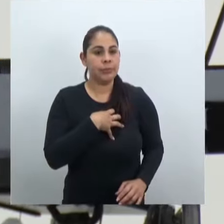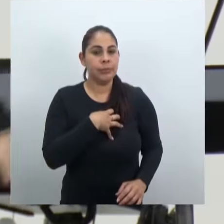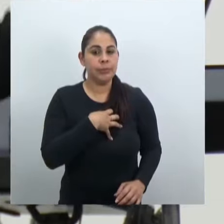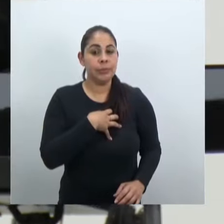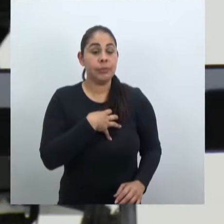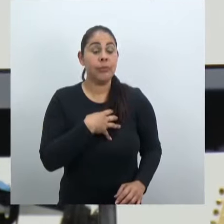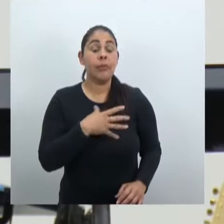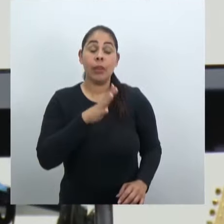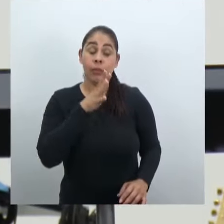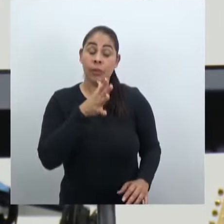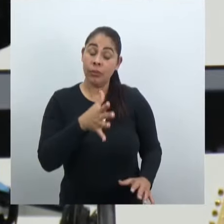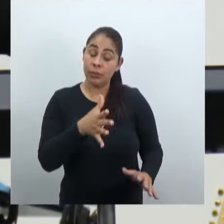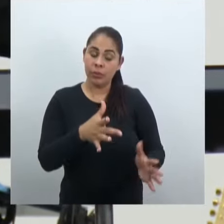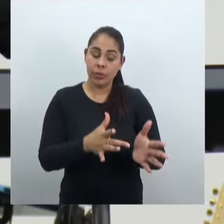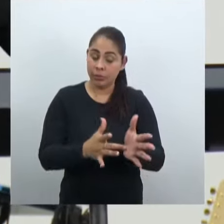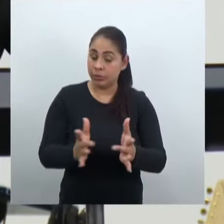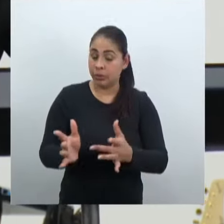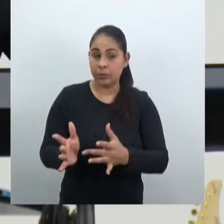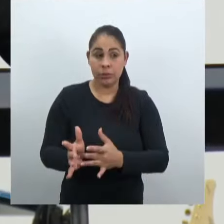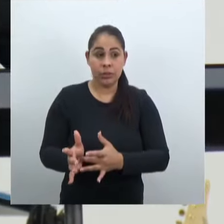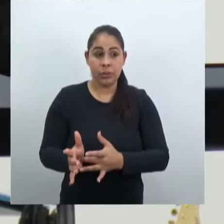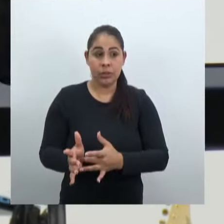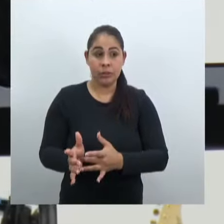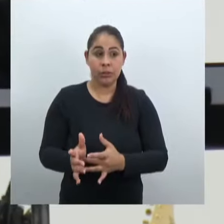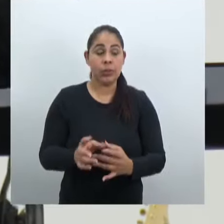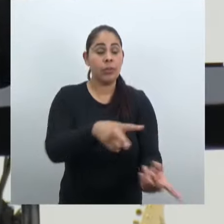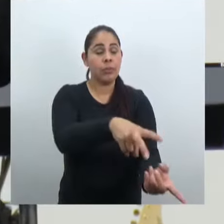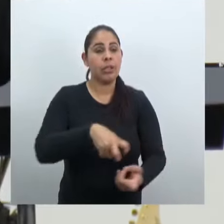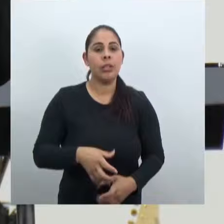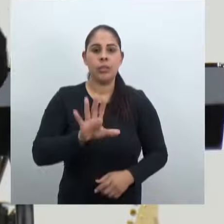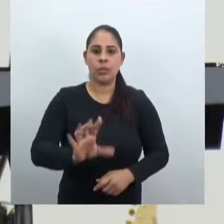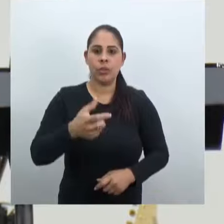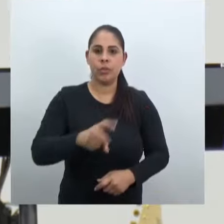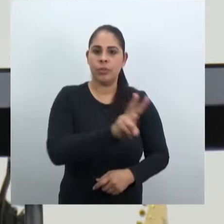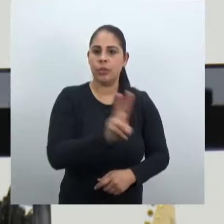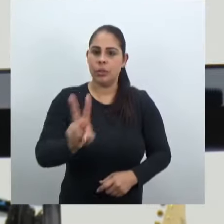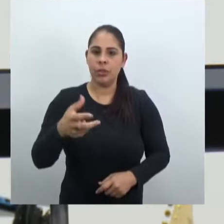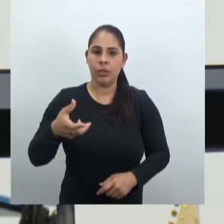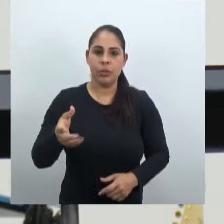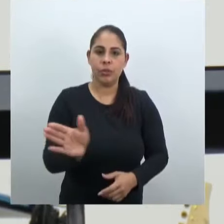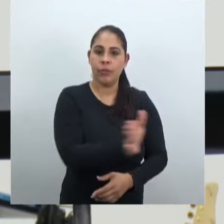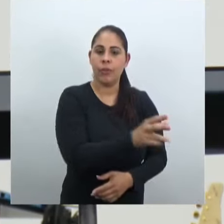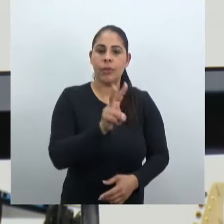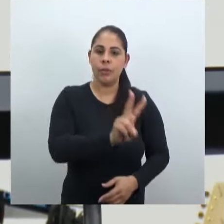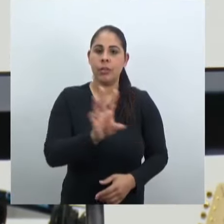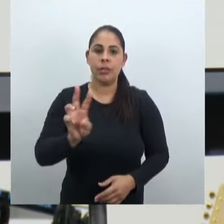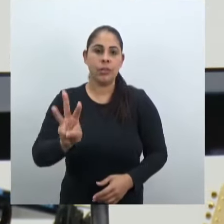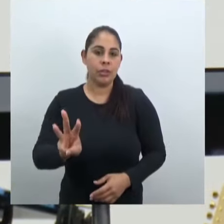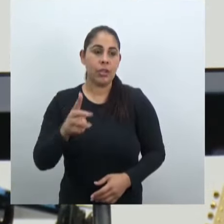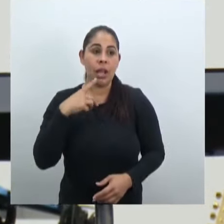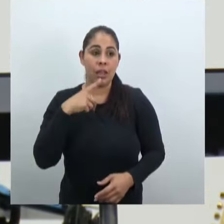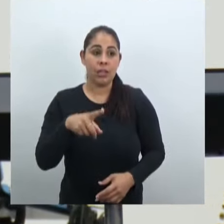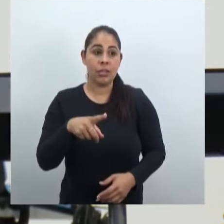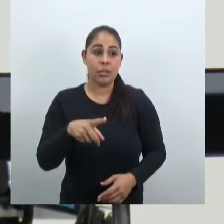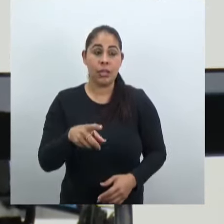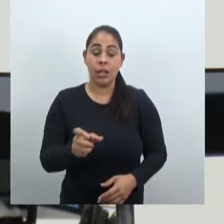Por eso el Señor en Mateo 5, 22, 23 nos enseña que es muy importante tener paz con el